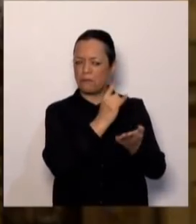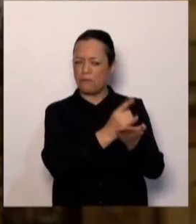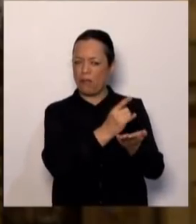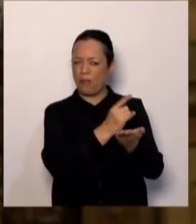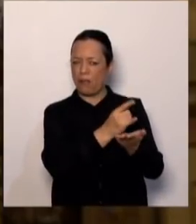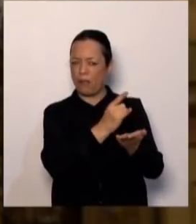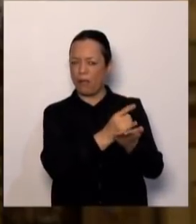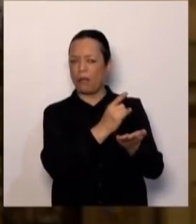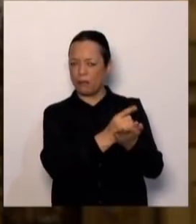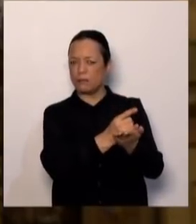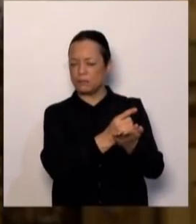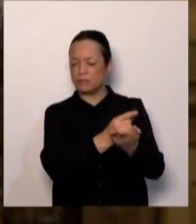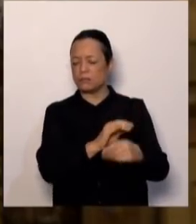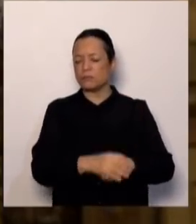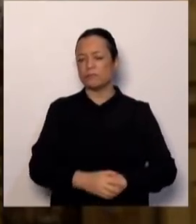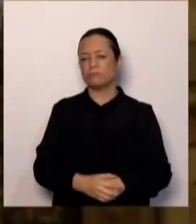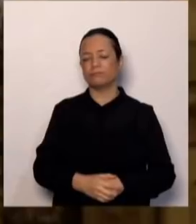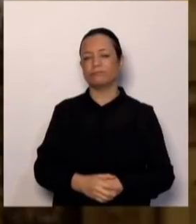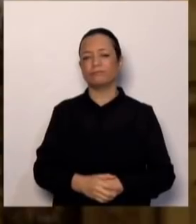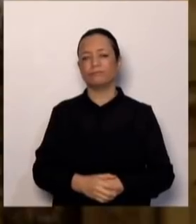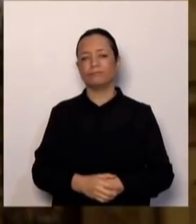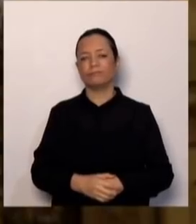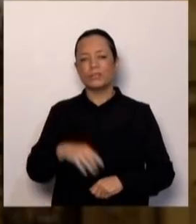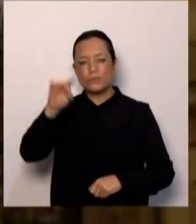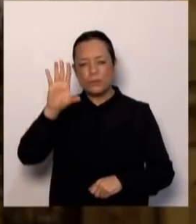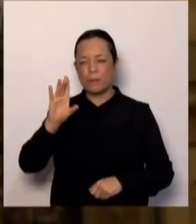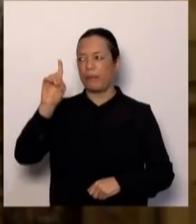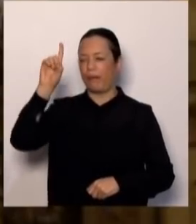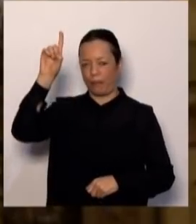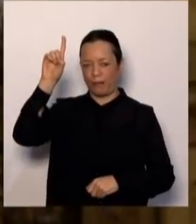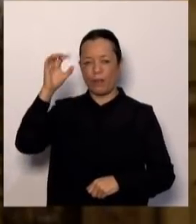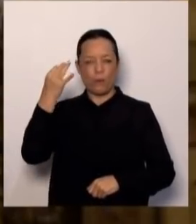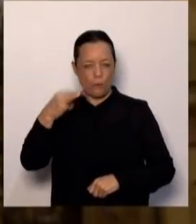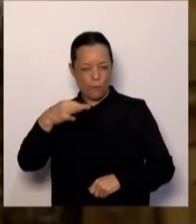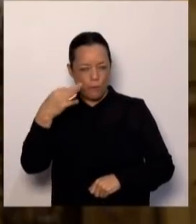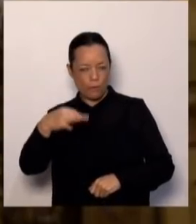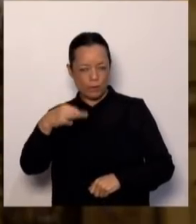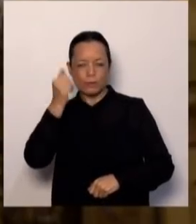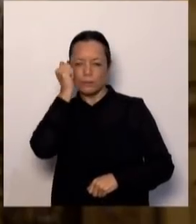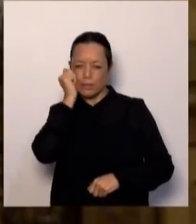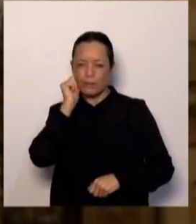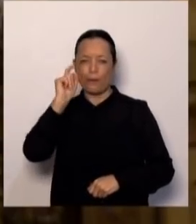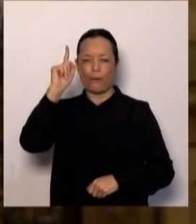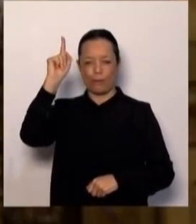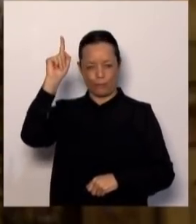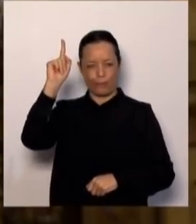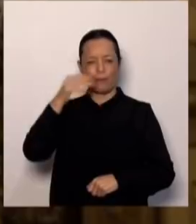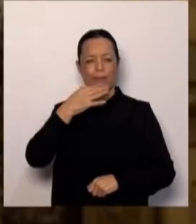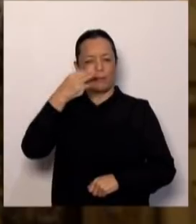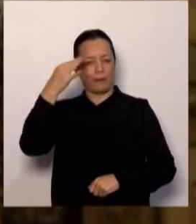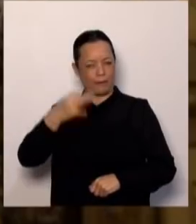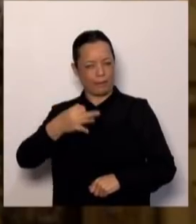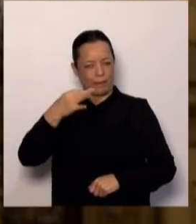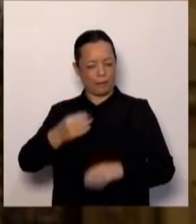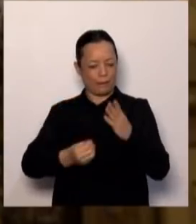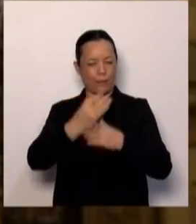que apariencia, pero el Señor hizo el cielo.